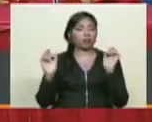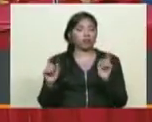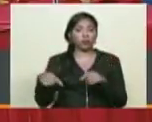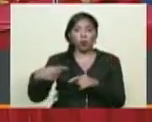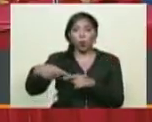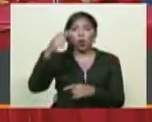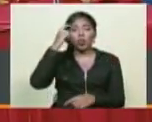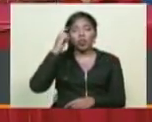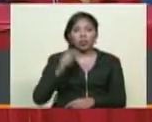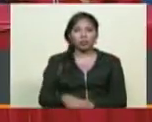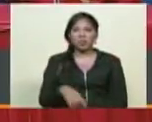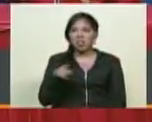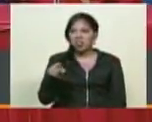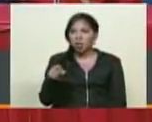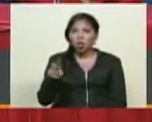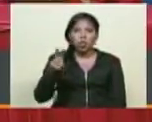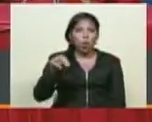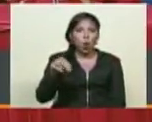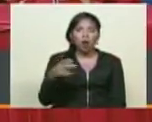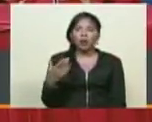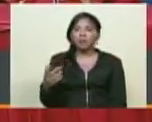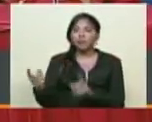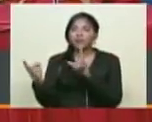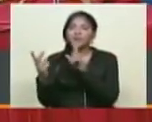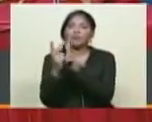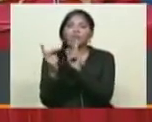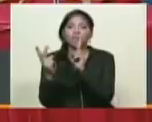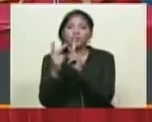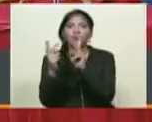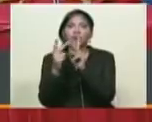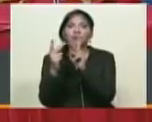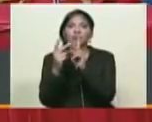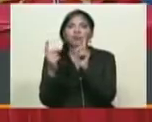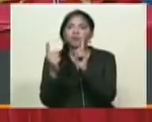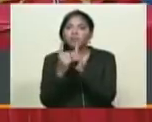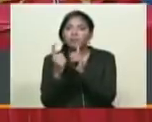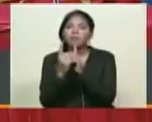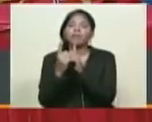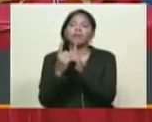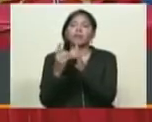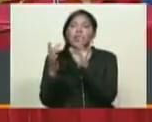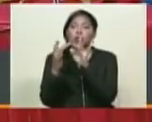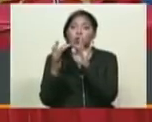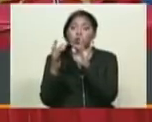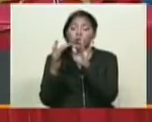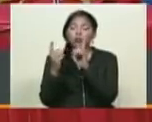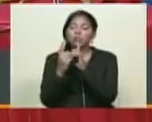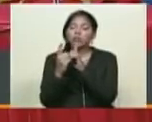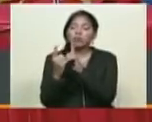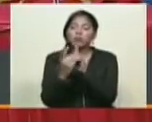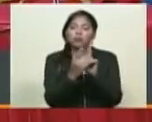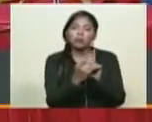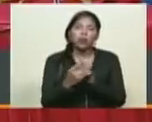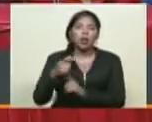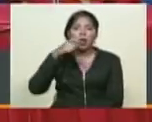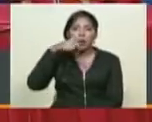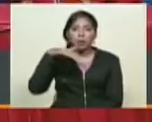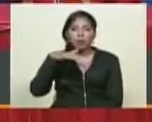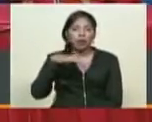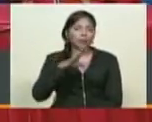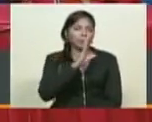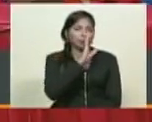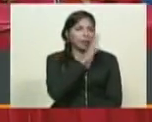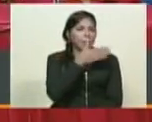porque ellos no jamás y nunca van a ir al pueblo. Entonces ellos quieren sustituir el contacto directo con el pueblo por la vía de una cuña